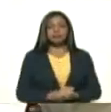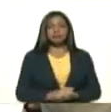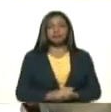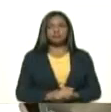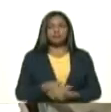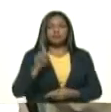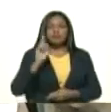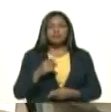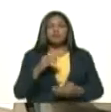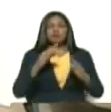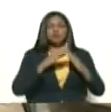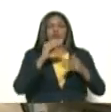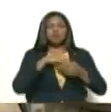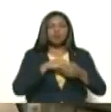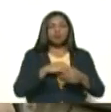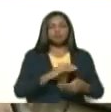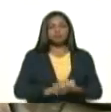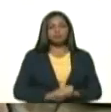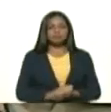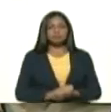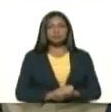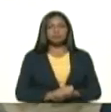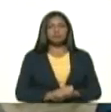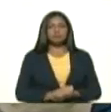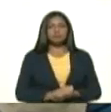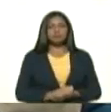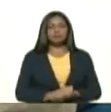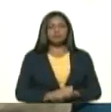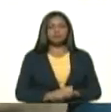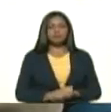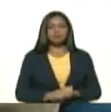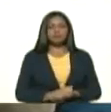cuarentena en las condiciones